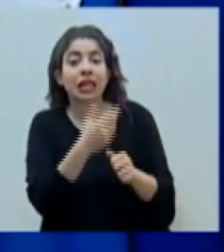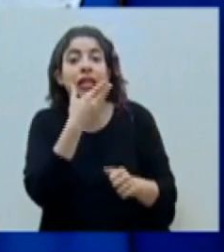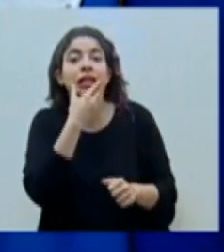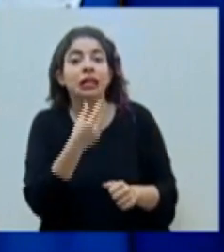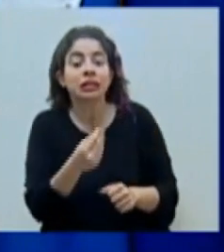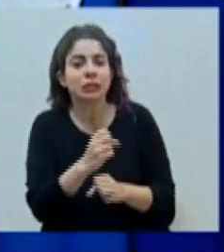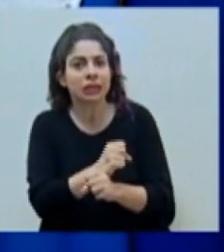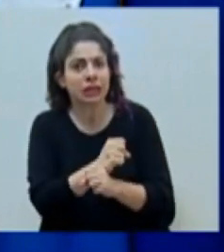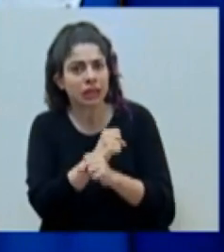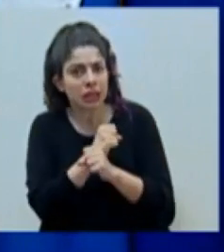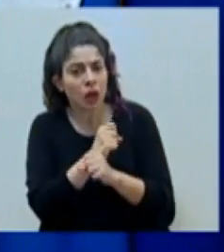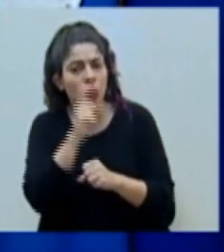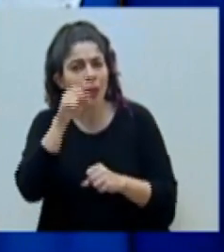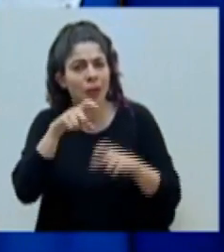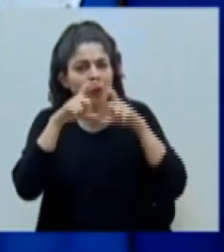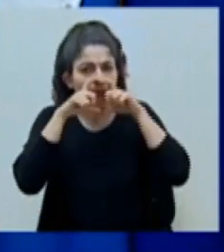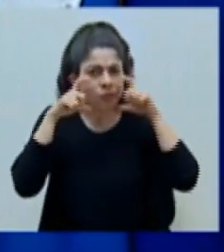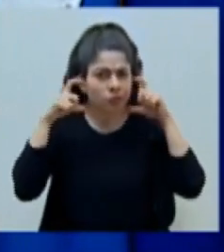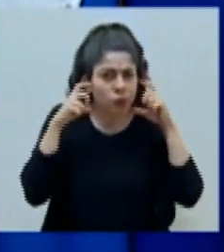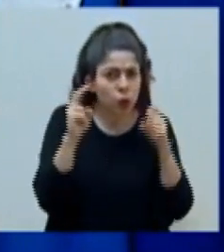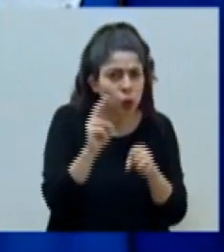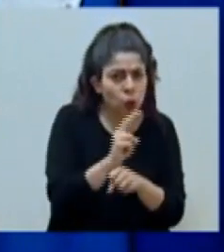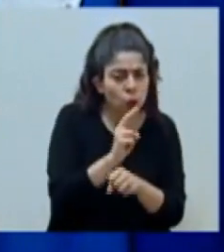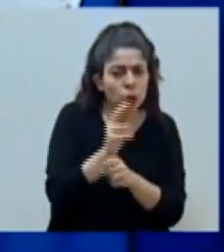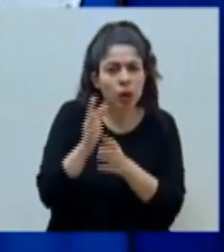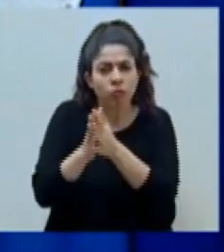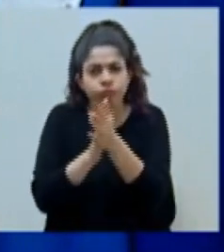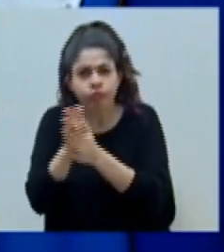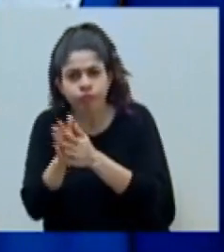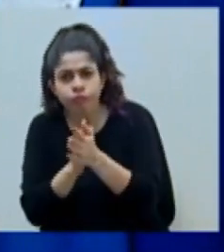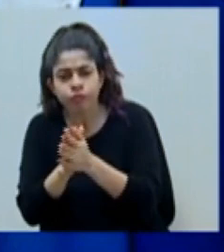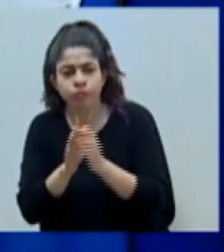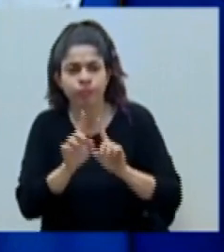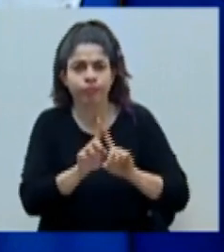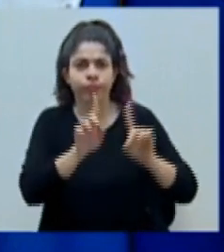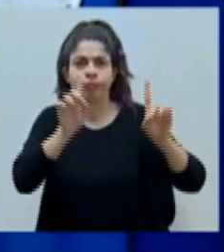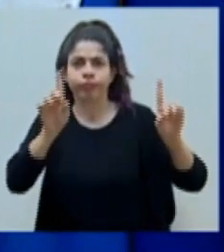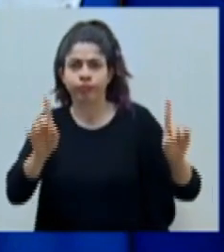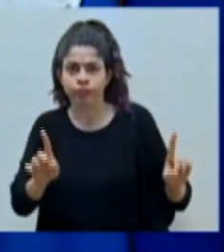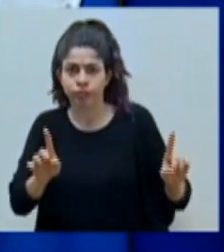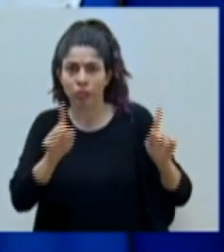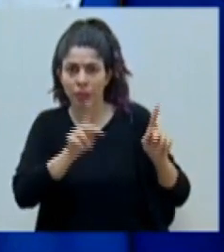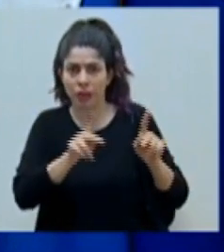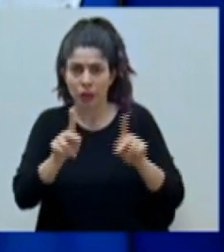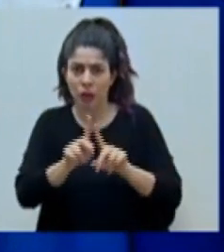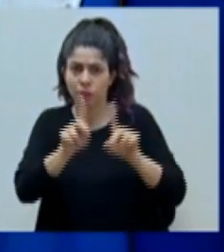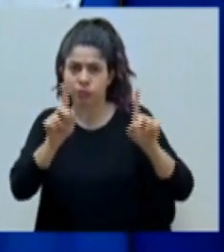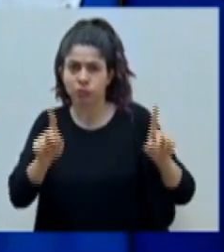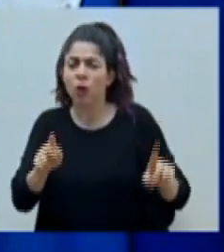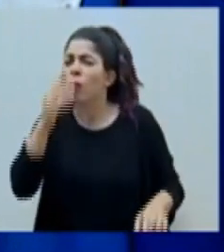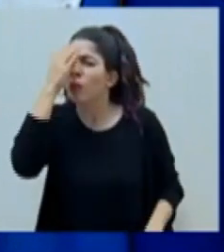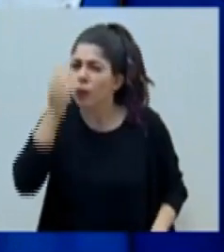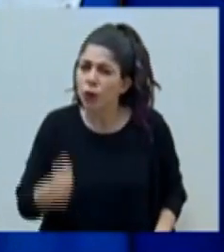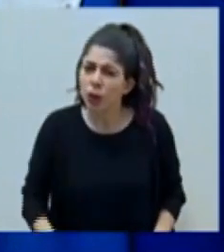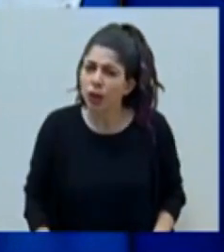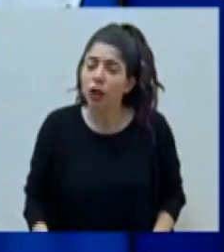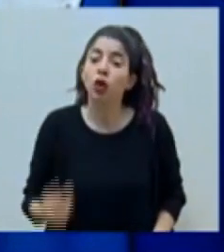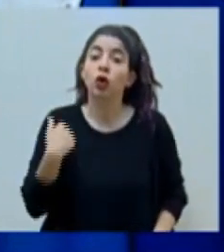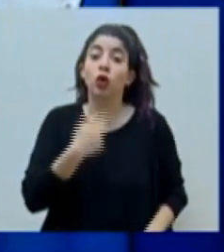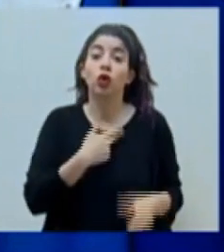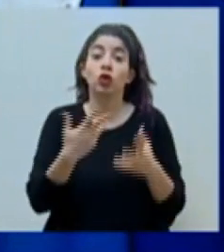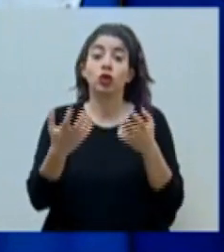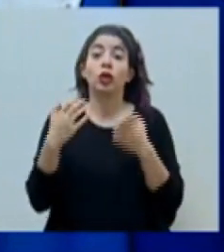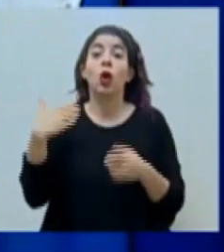el uso de mascarillas, el lavado de manos, la distancia entre las personas, porque queremos que